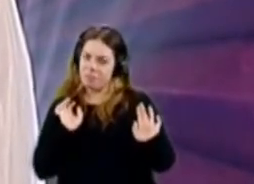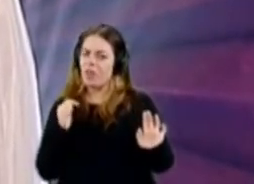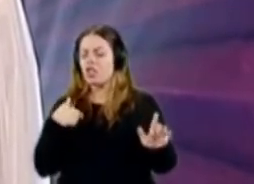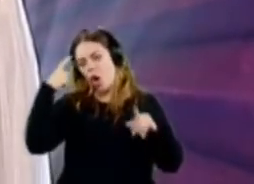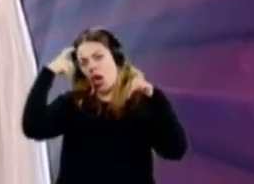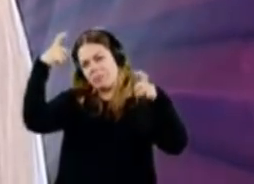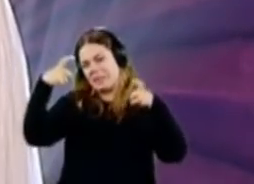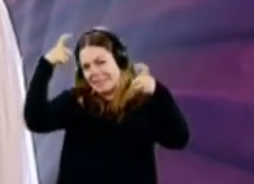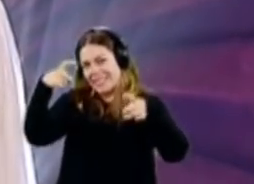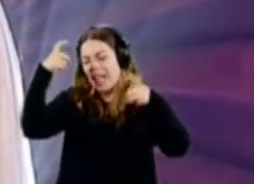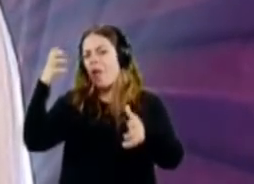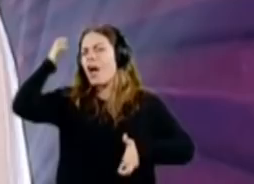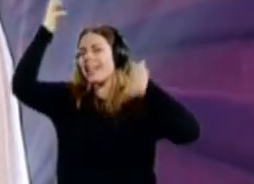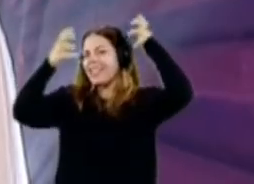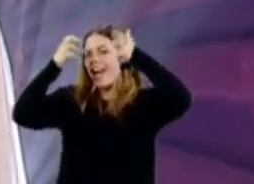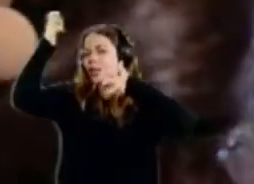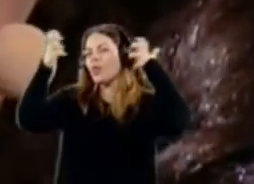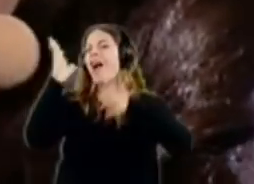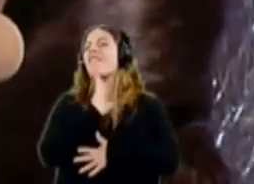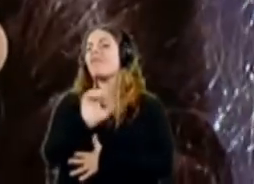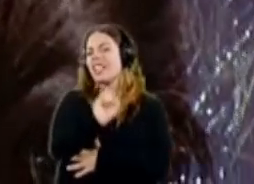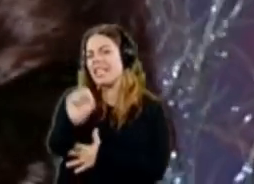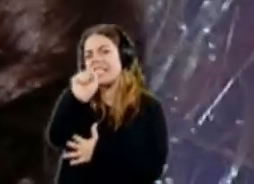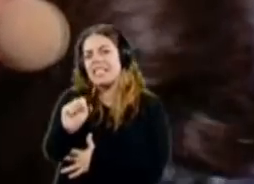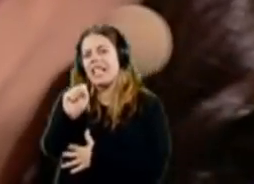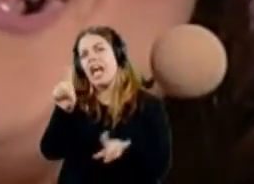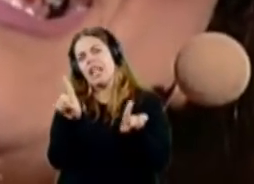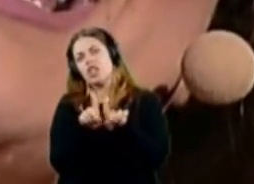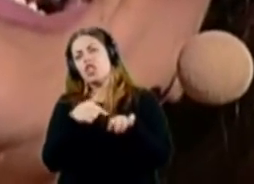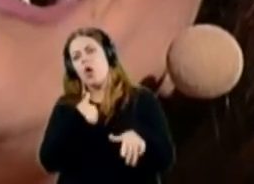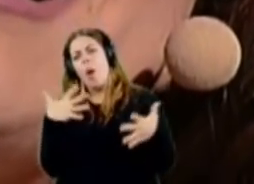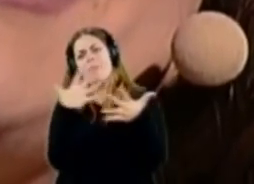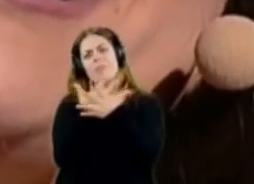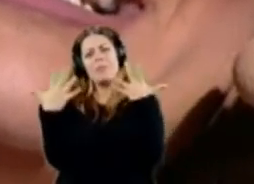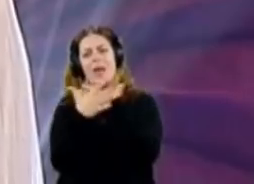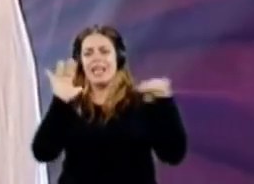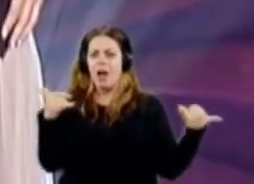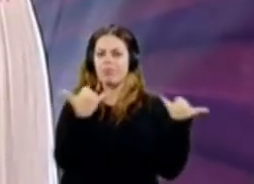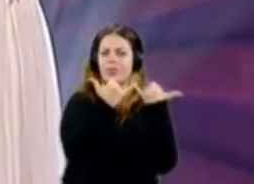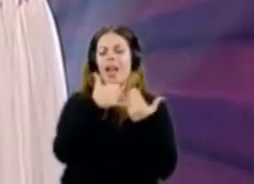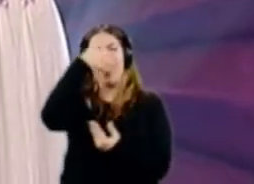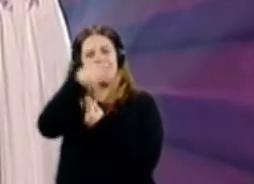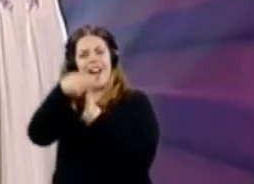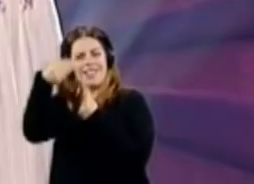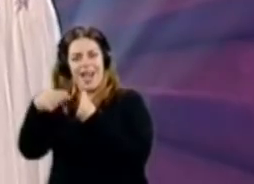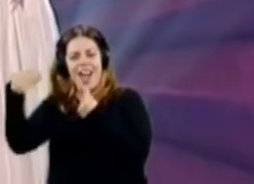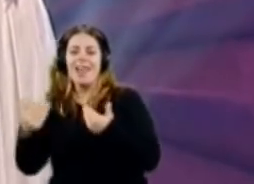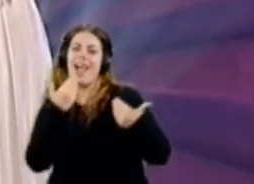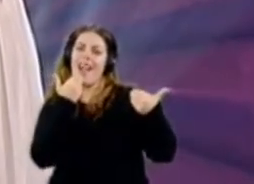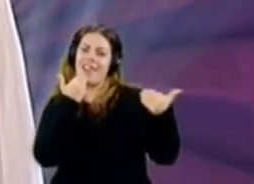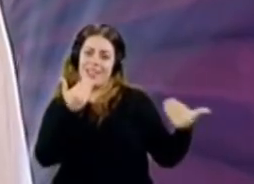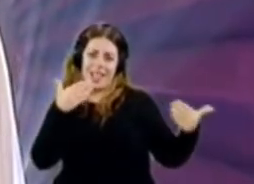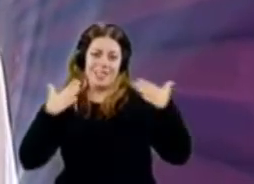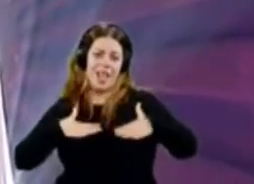criatura fantástica y lo que he hecho ha sido fusionar un poquito de Tenerife y Gran Canaria, gracias al vestido que nos ha